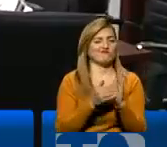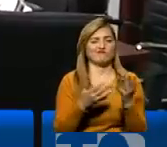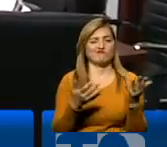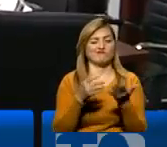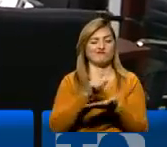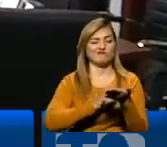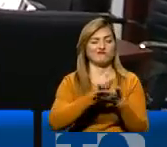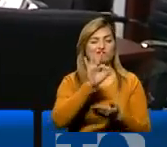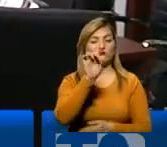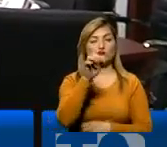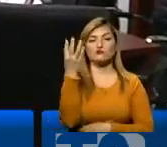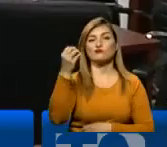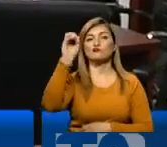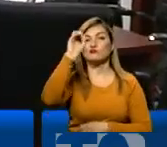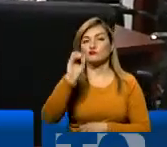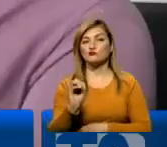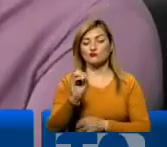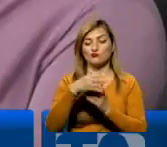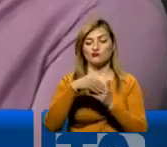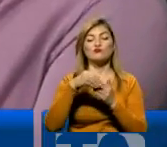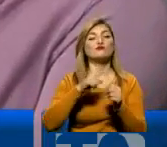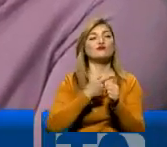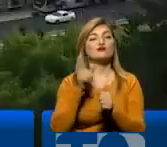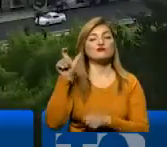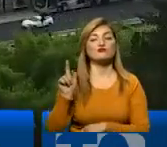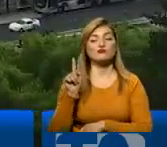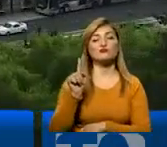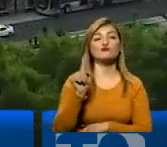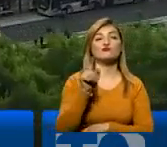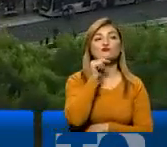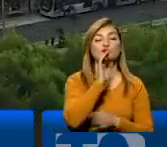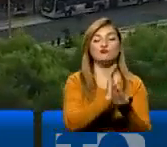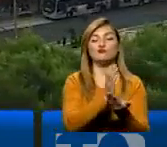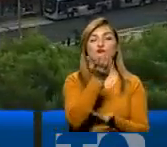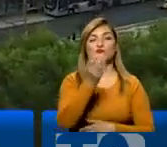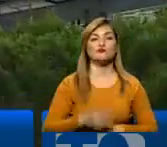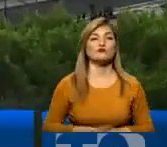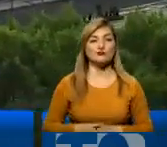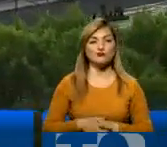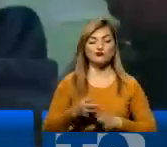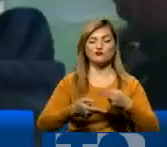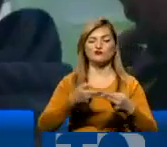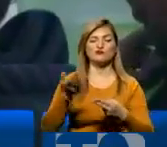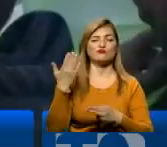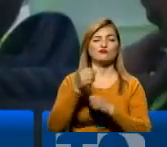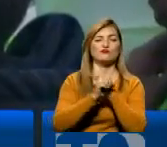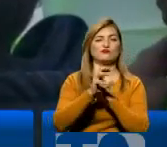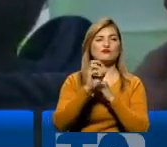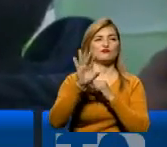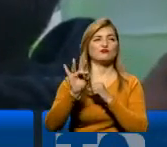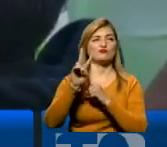91,1 millones de dólares, cuyo principal cliente era el Instituto Ecuatoriano de Seguridad Social, entre 2008